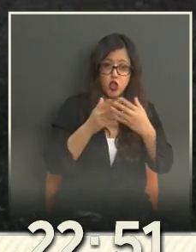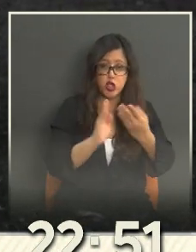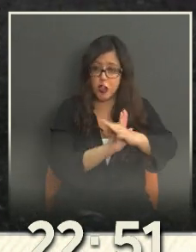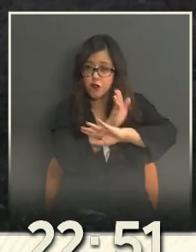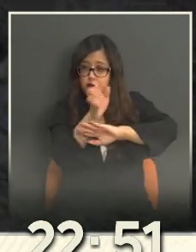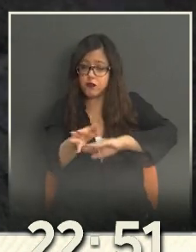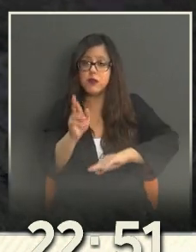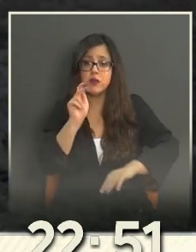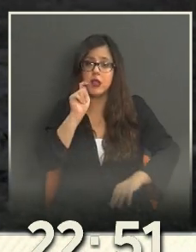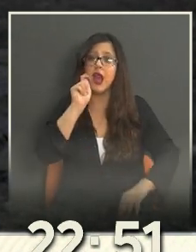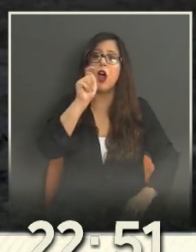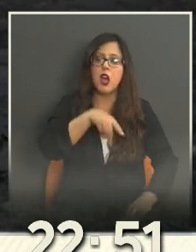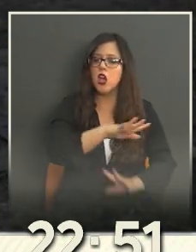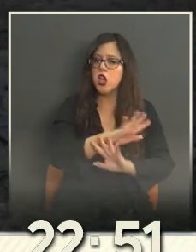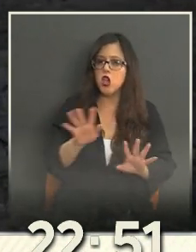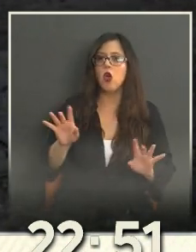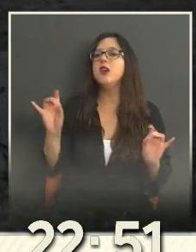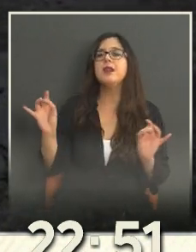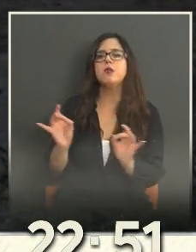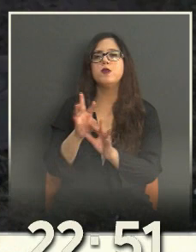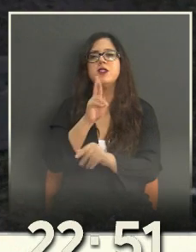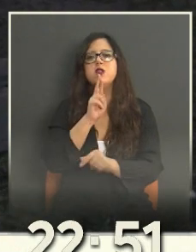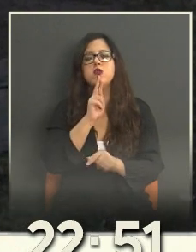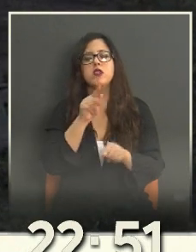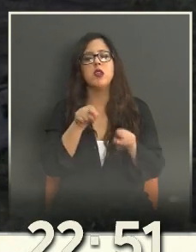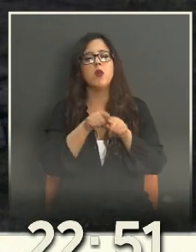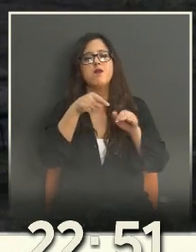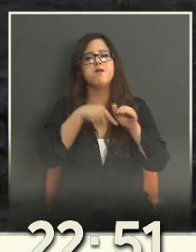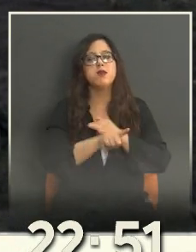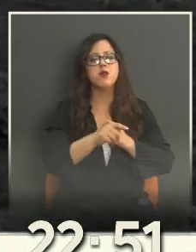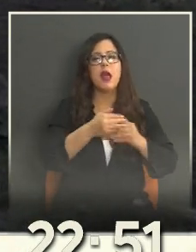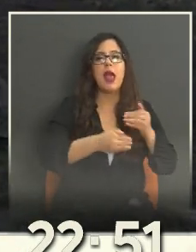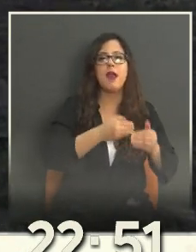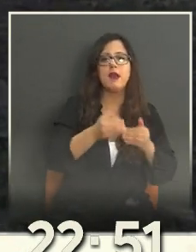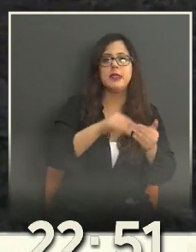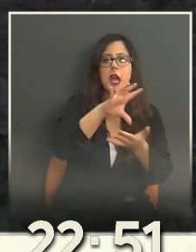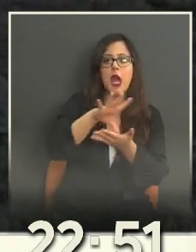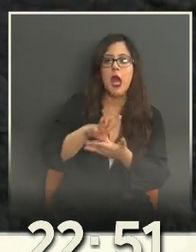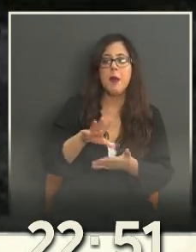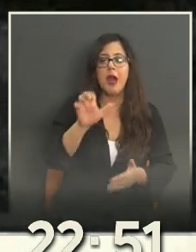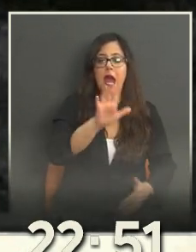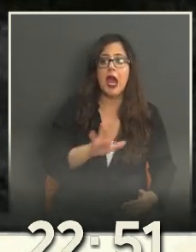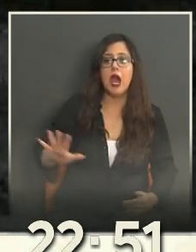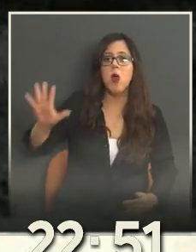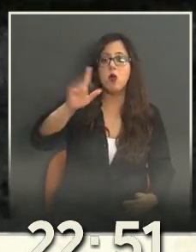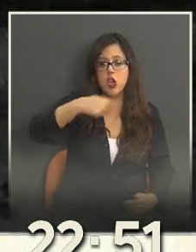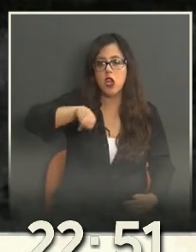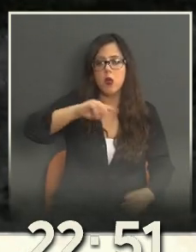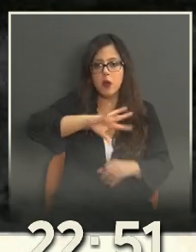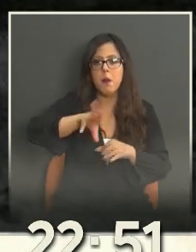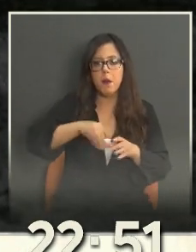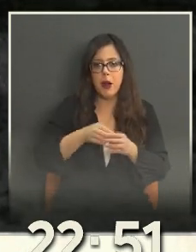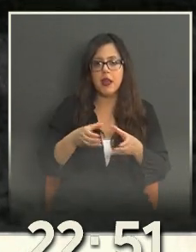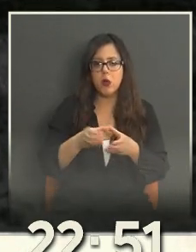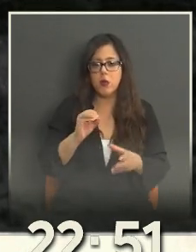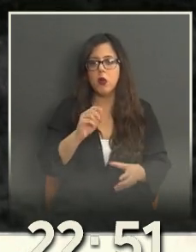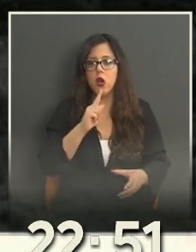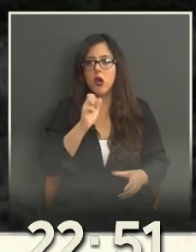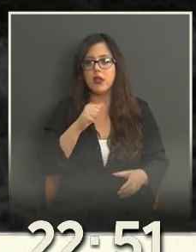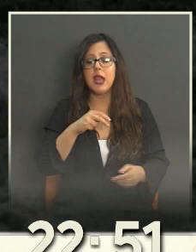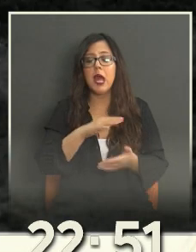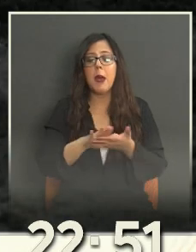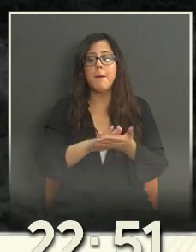quisiera sobrepasar las fronteras ucranianas avanzando hacia países de europa del este que son parte de la otan como polonia